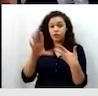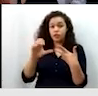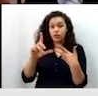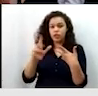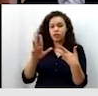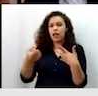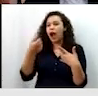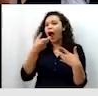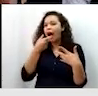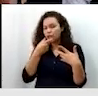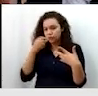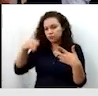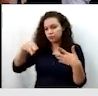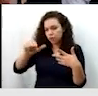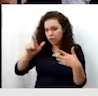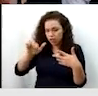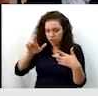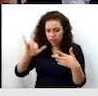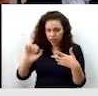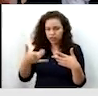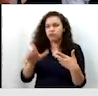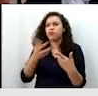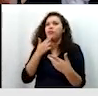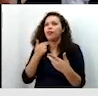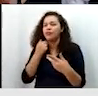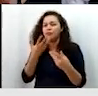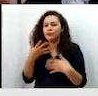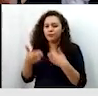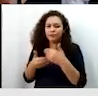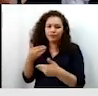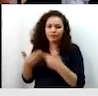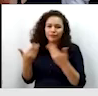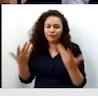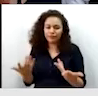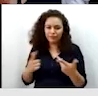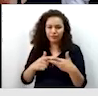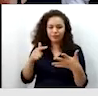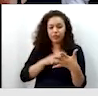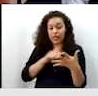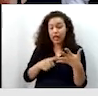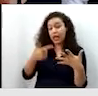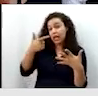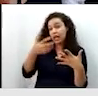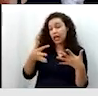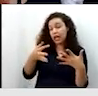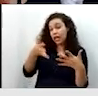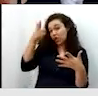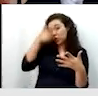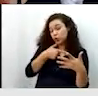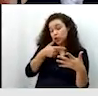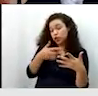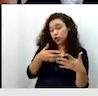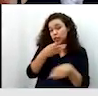cabo terminan siendo azúcares procesados, casi ya en las tardes, noches. Entonces aquí lo más recomendable es a lo